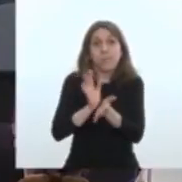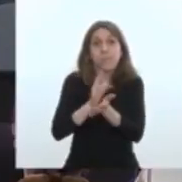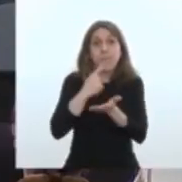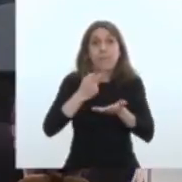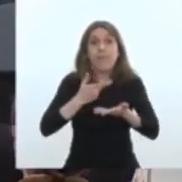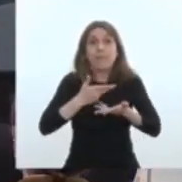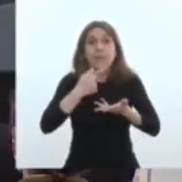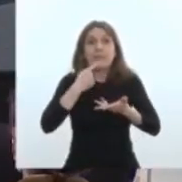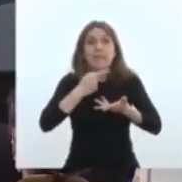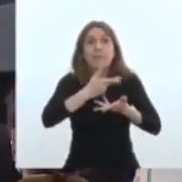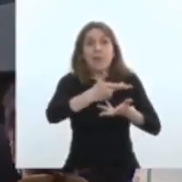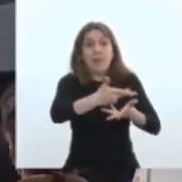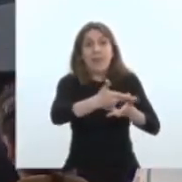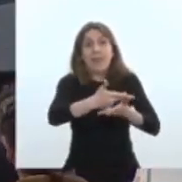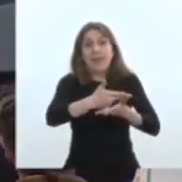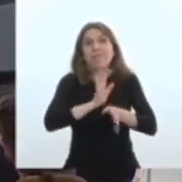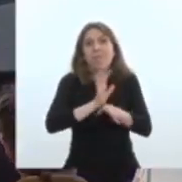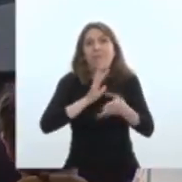tierra